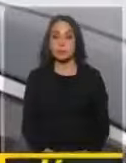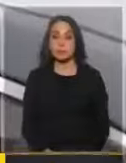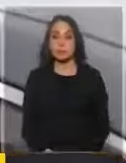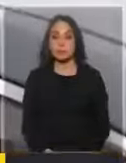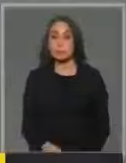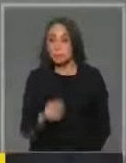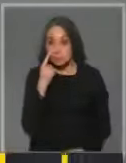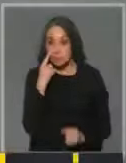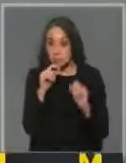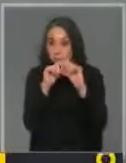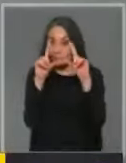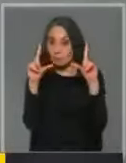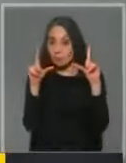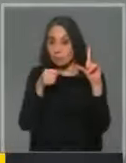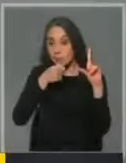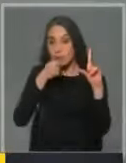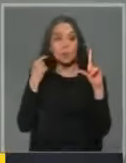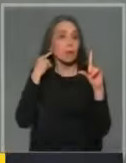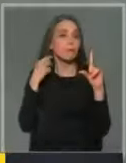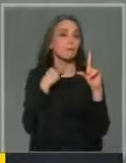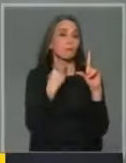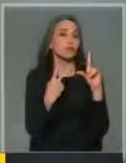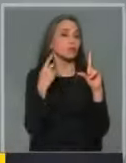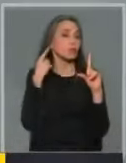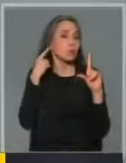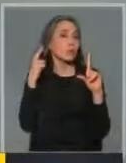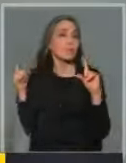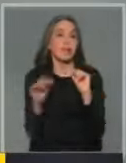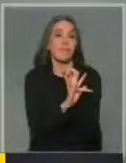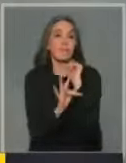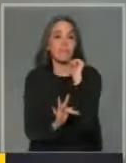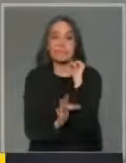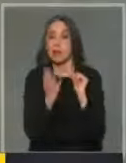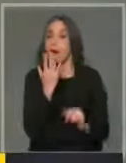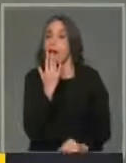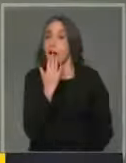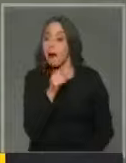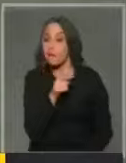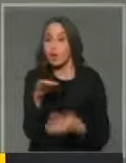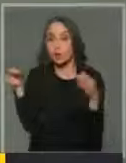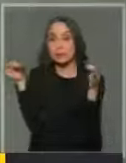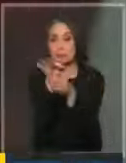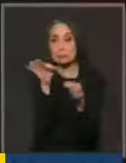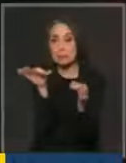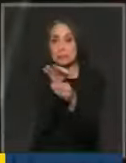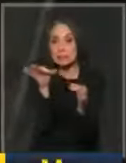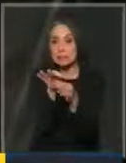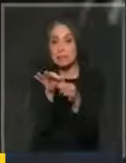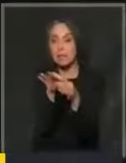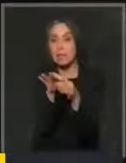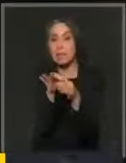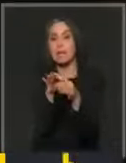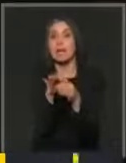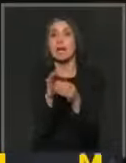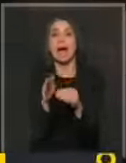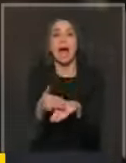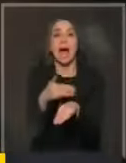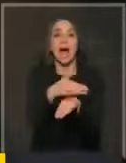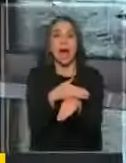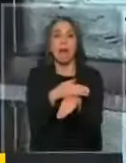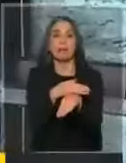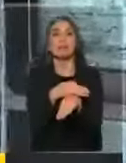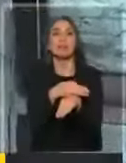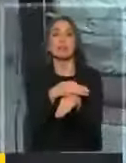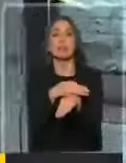Ahí entonces las palabras del fiscal Matías Aguayo, haciendo referencia precisamente a todo lo que se había conversado durante esta jornada al